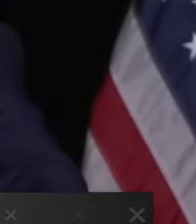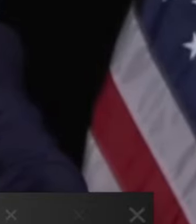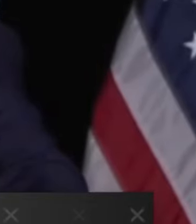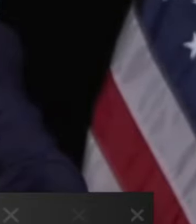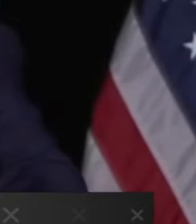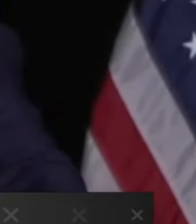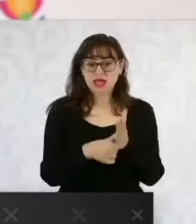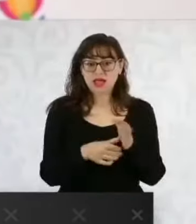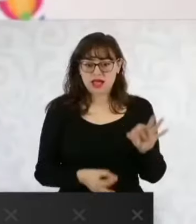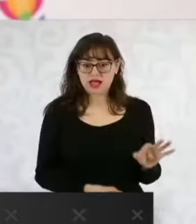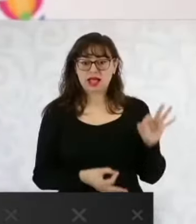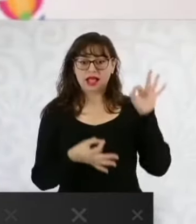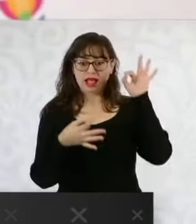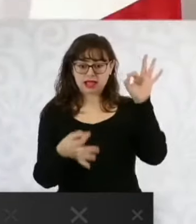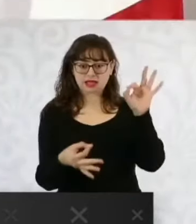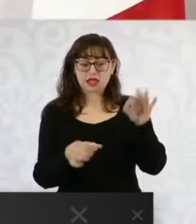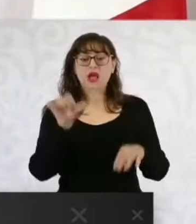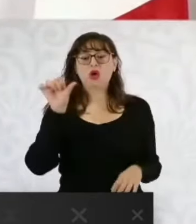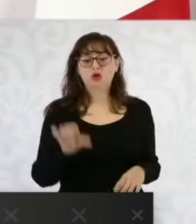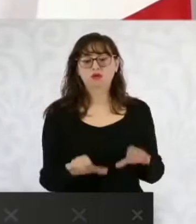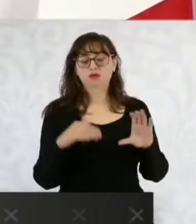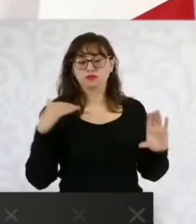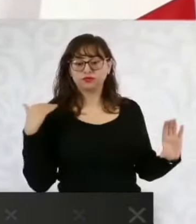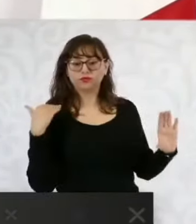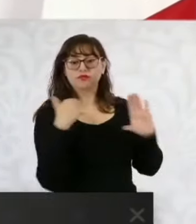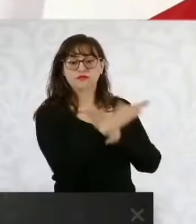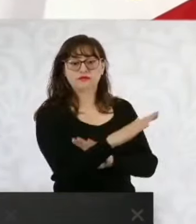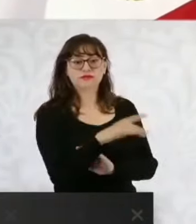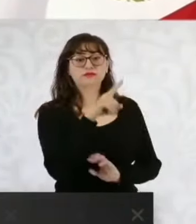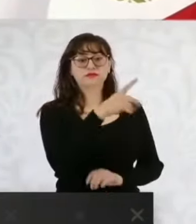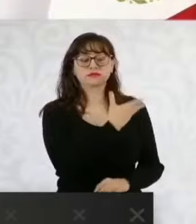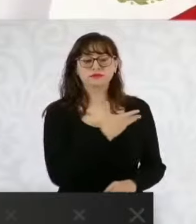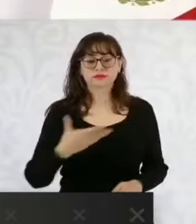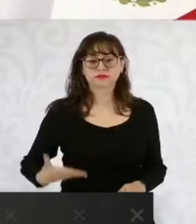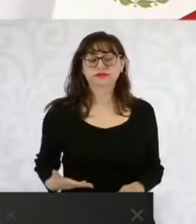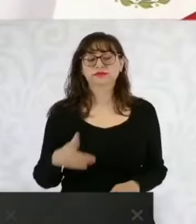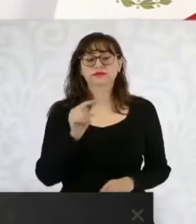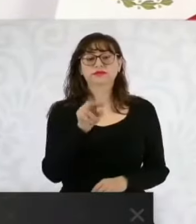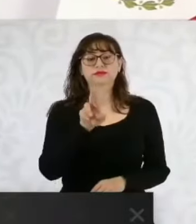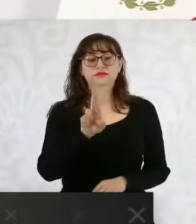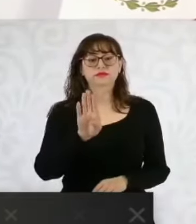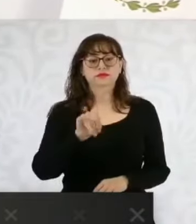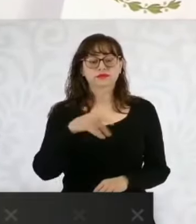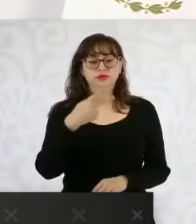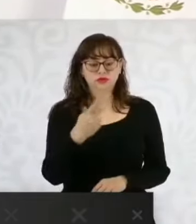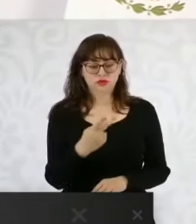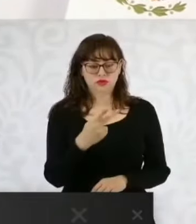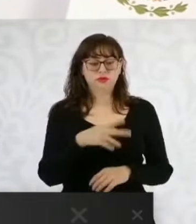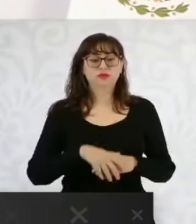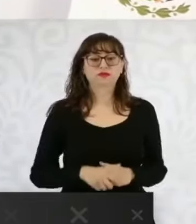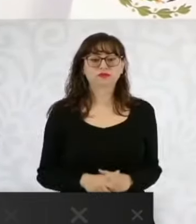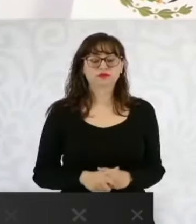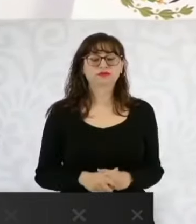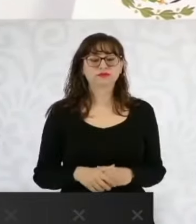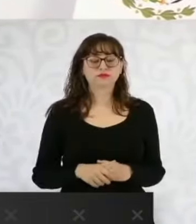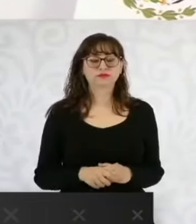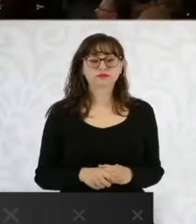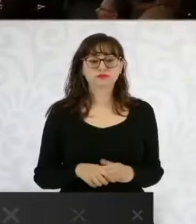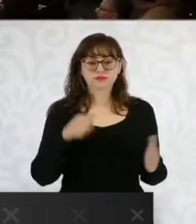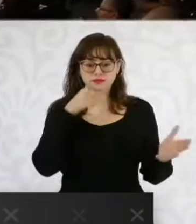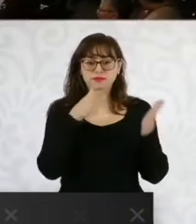datos está llegando menos menos migrantes mucho menos este año que los anteriores pero la verdad es